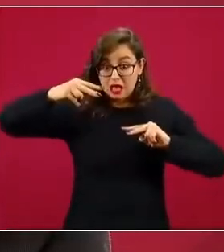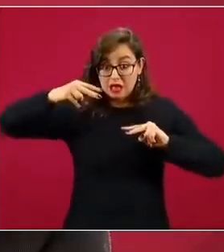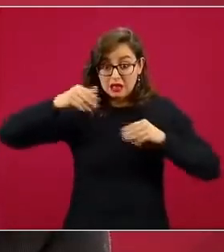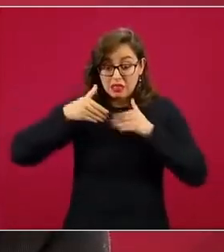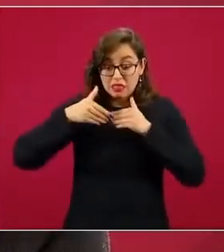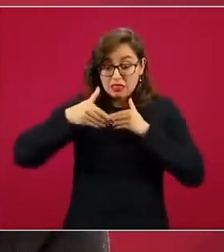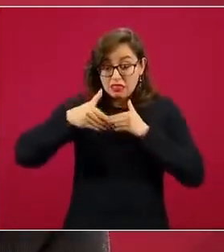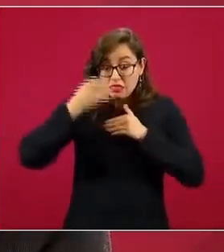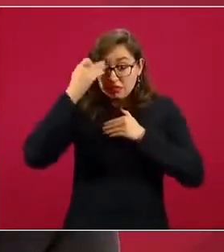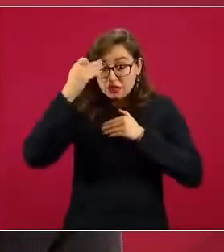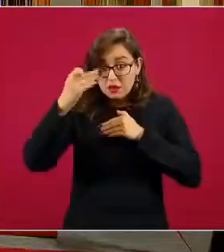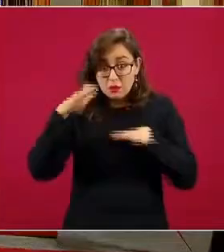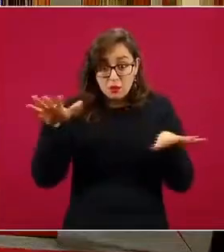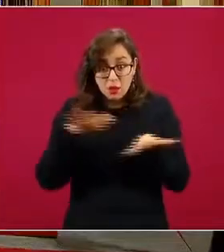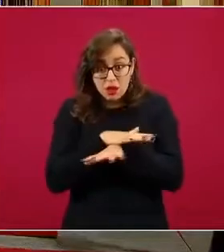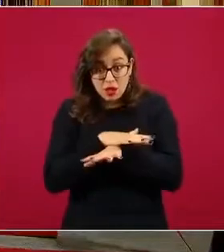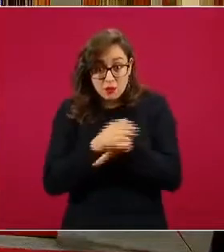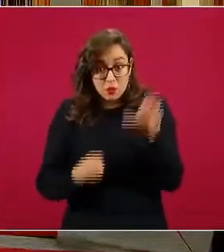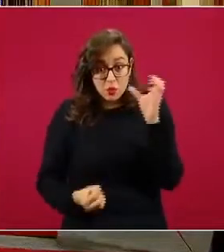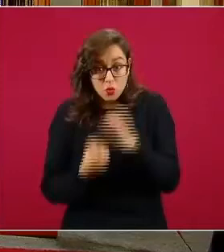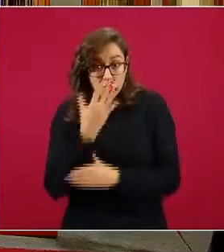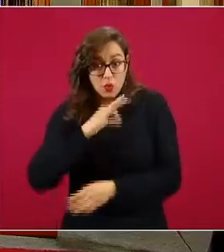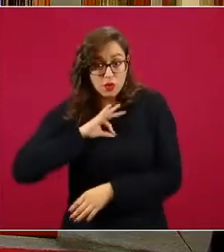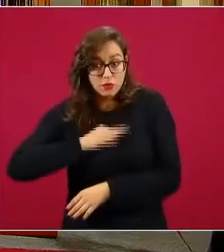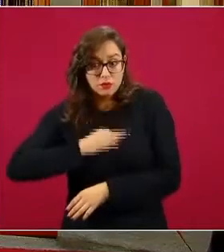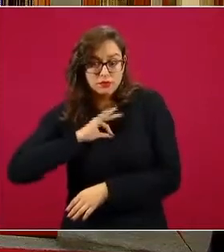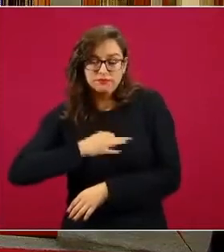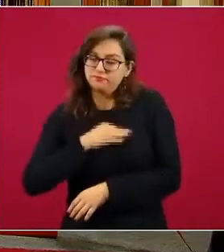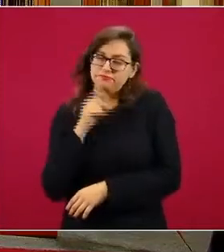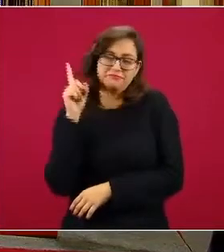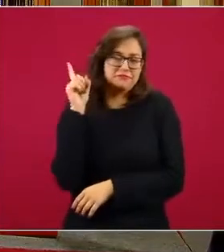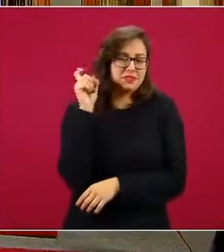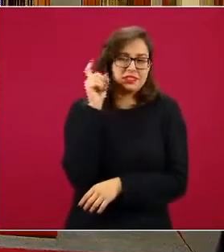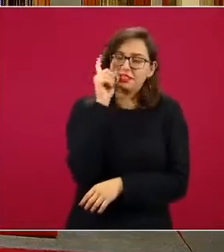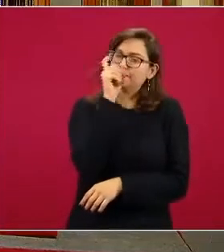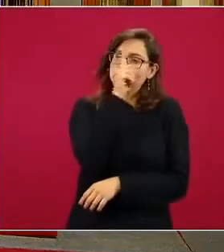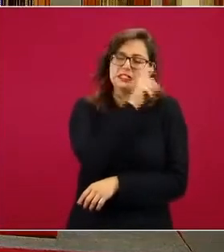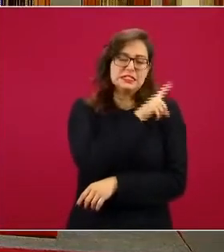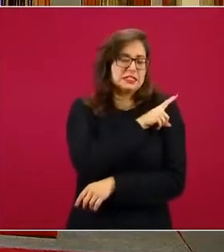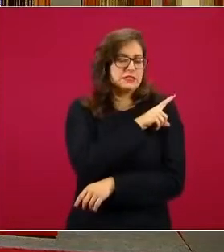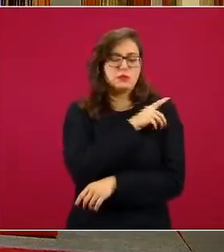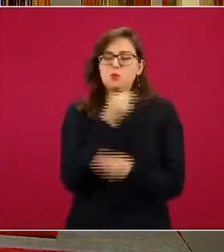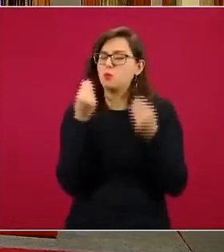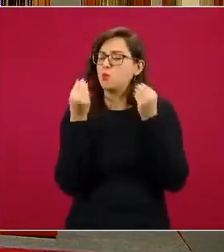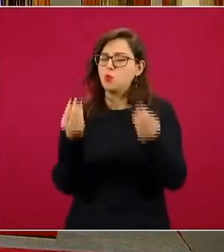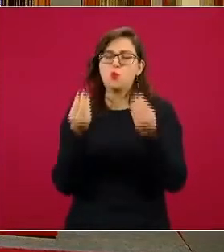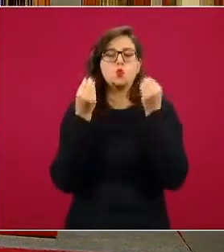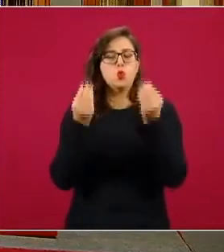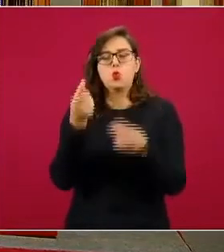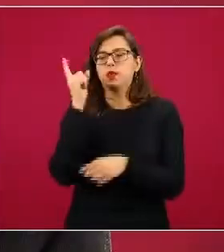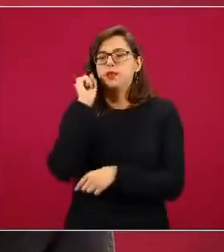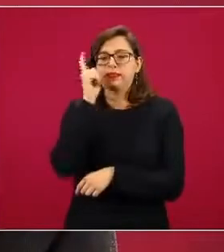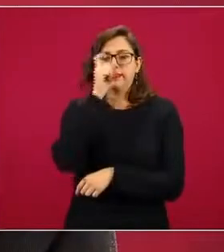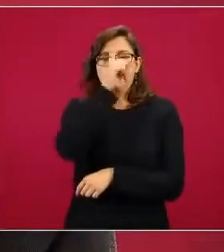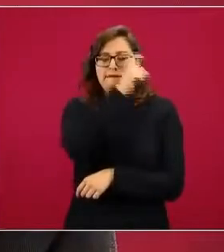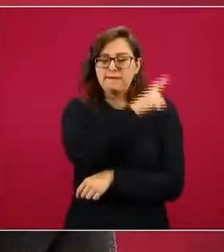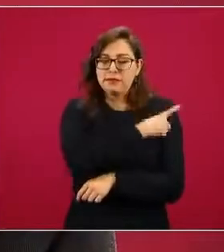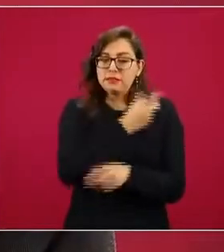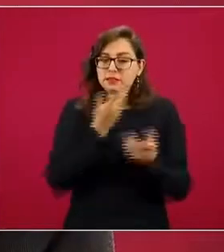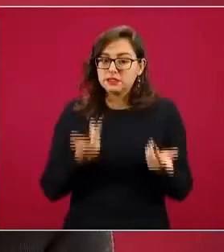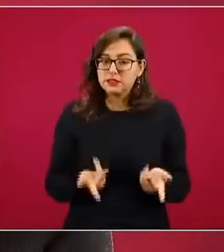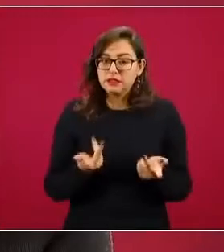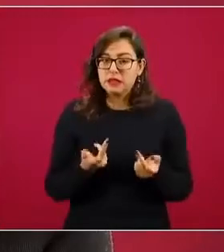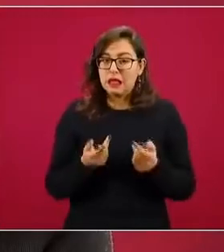corto tiempo, es decir, durante este proceso epidémico, y que esa variante genética tenga una